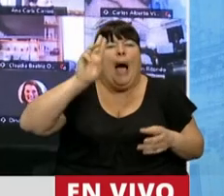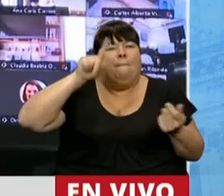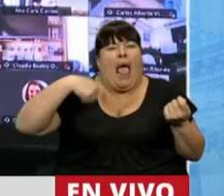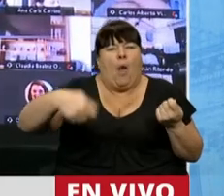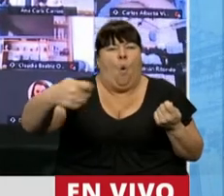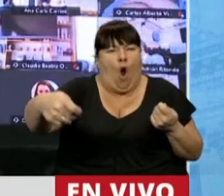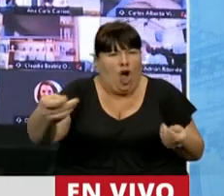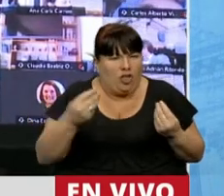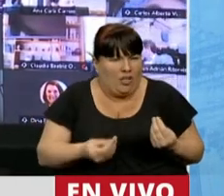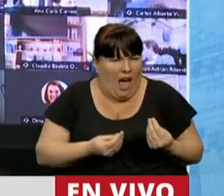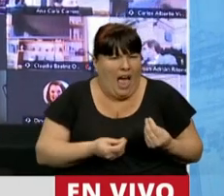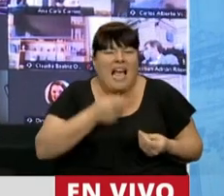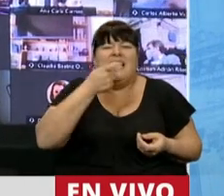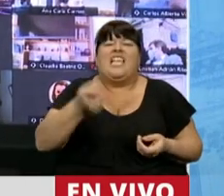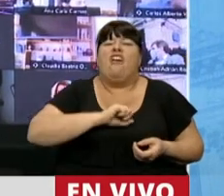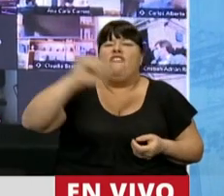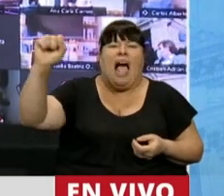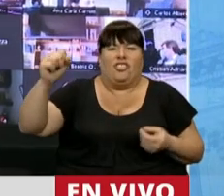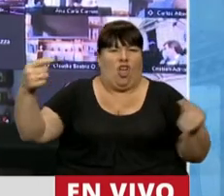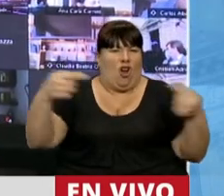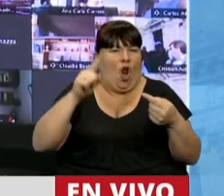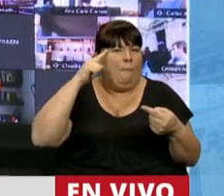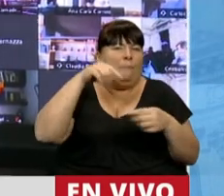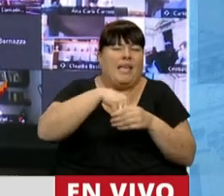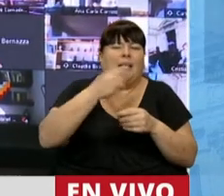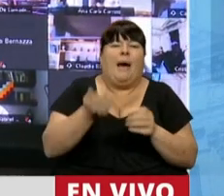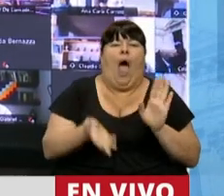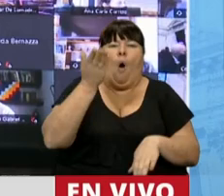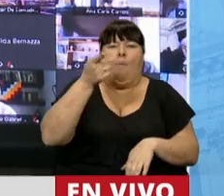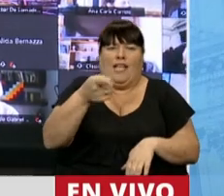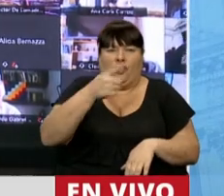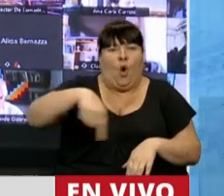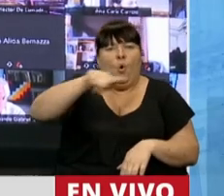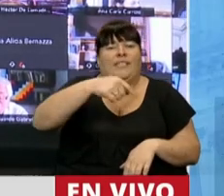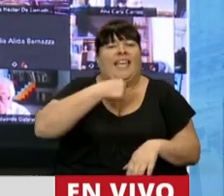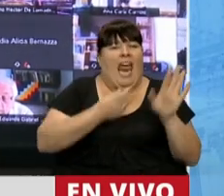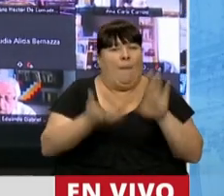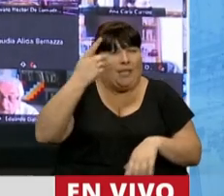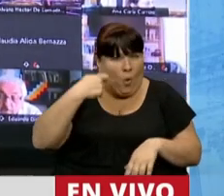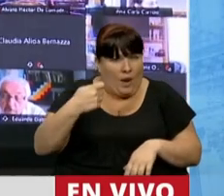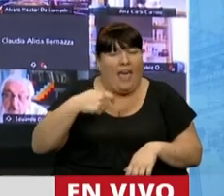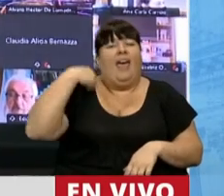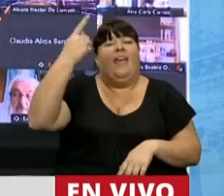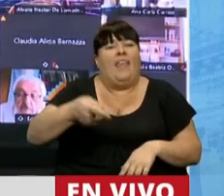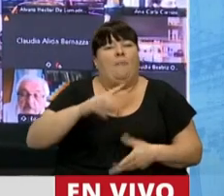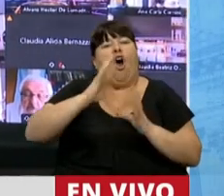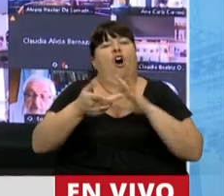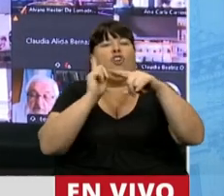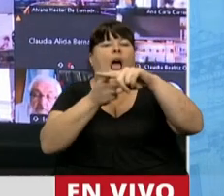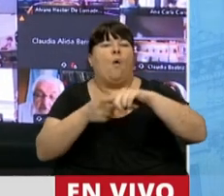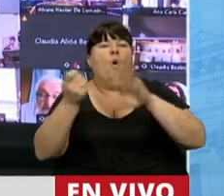plan de cuotas? Si la inflación no va a estar contemplada dentro del aumento que ustedes pretenden para la nueva